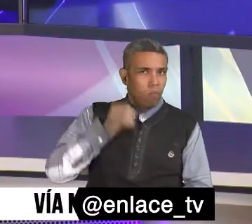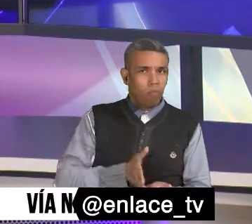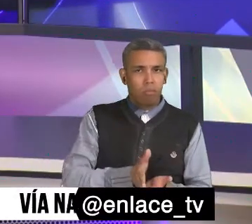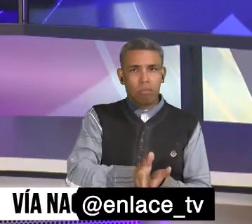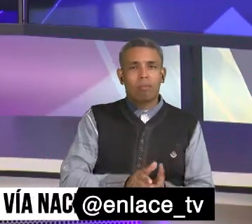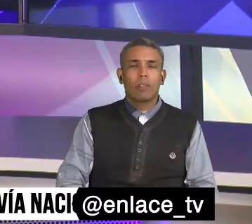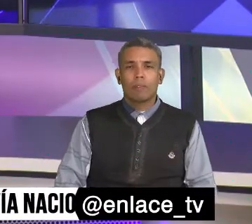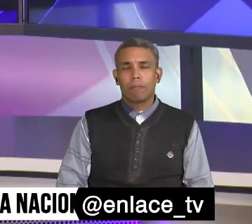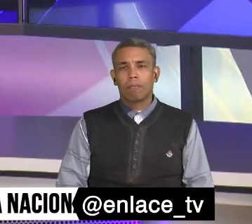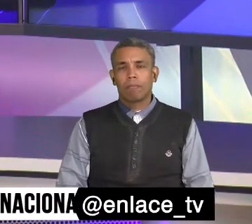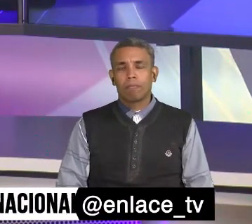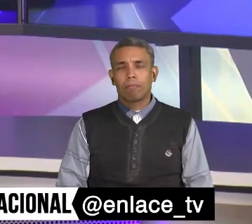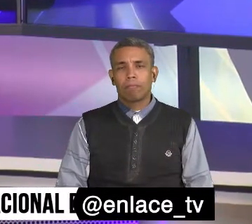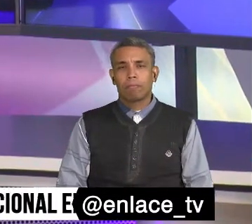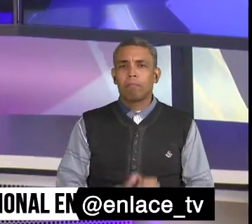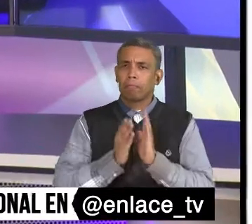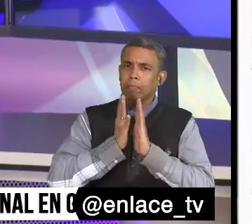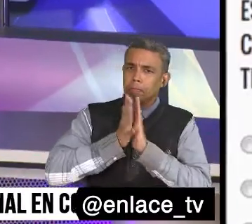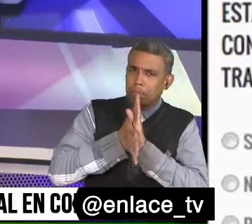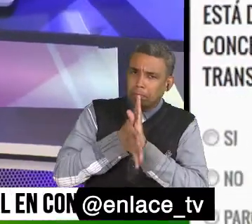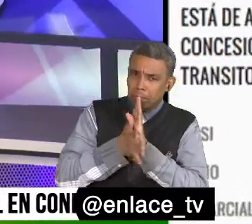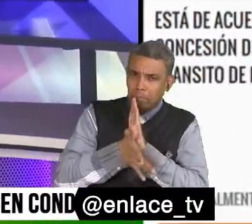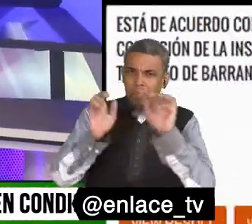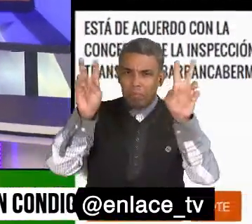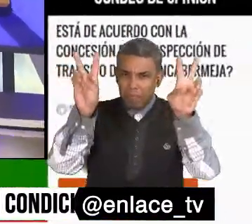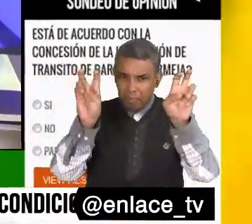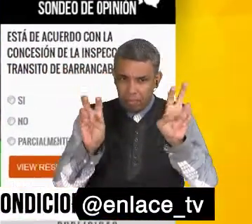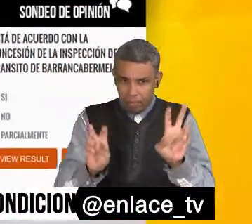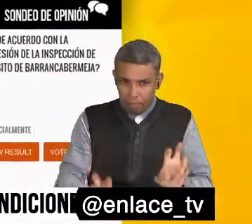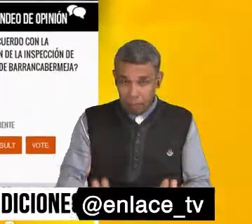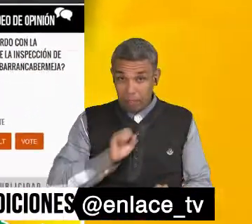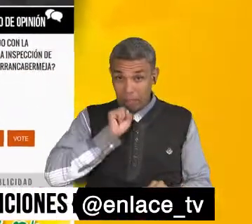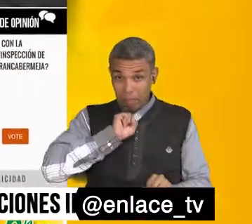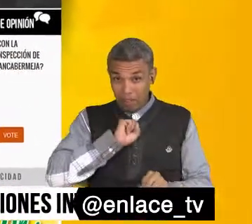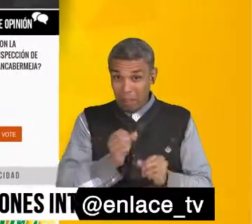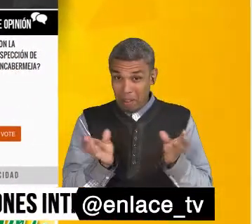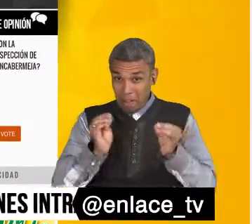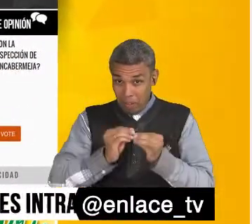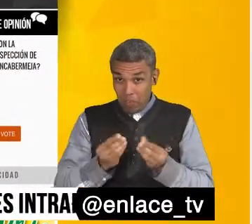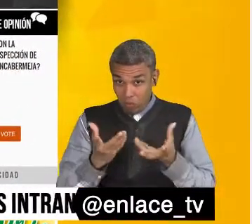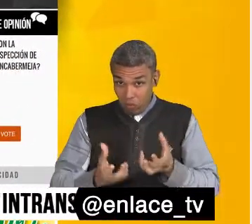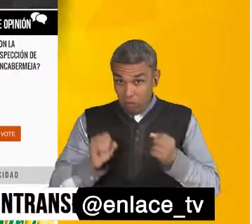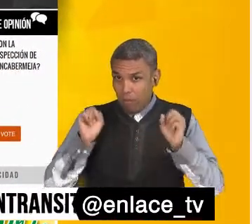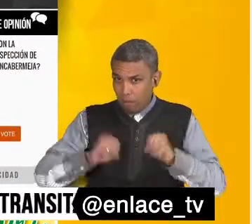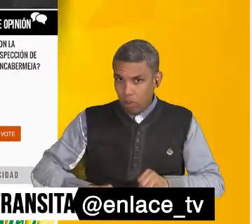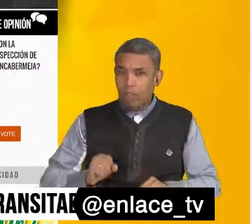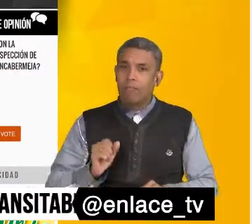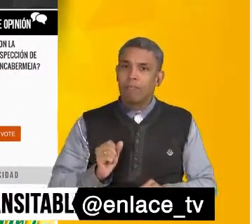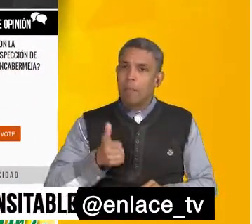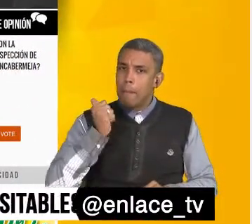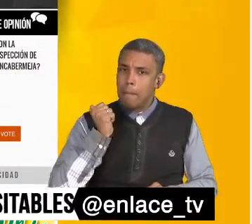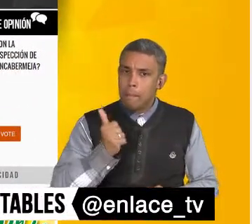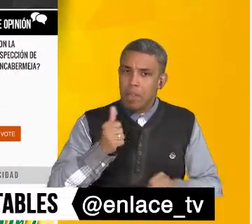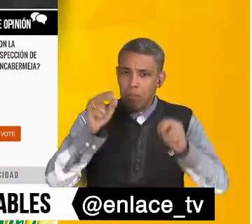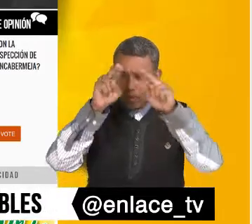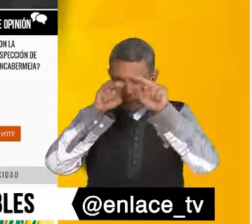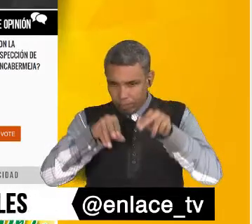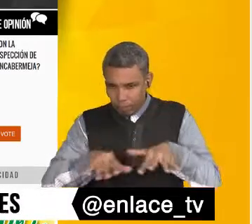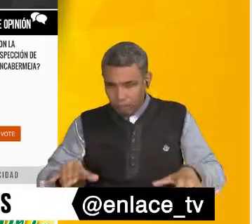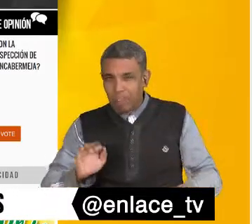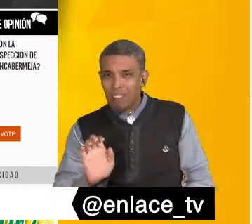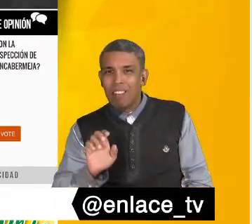Seguimos llevando a nuestra comunidad lo que pasa en la ciudad y región. Esta y otras informaciones de Enlace Noticias las puede hallar en nuestra